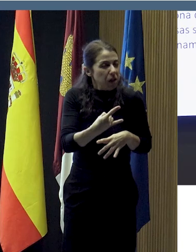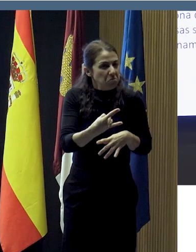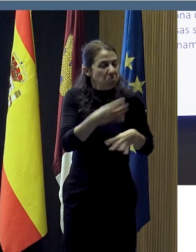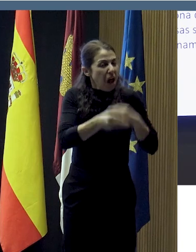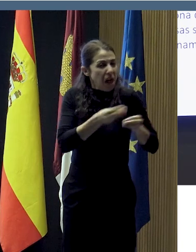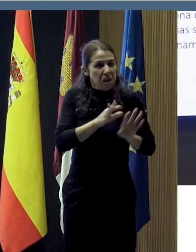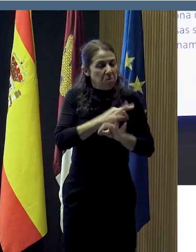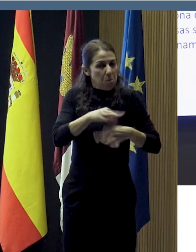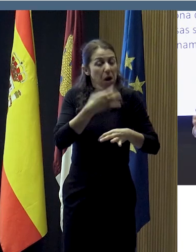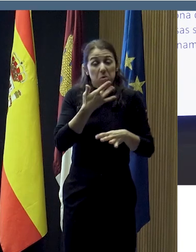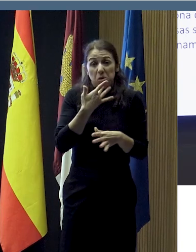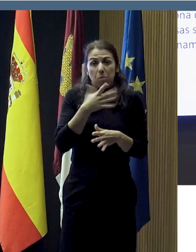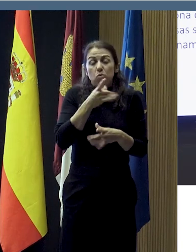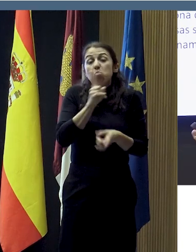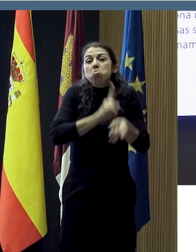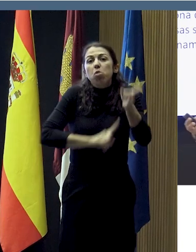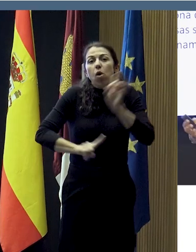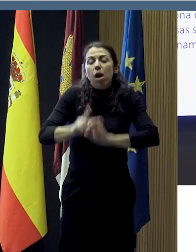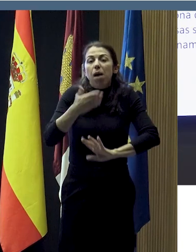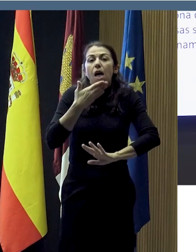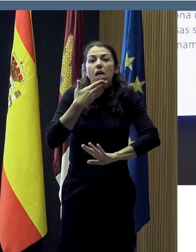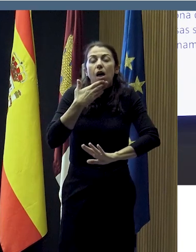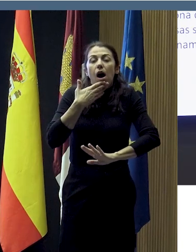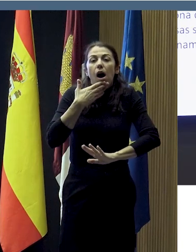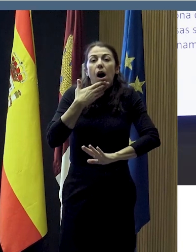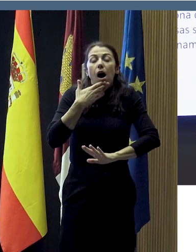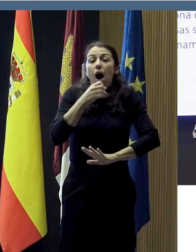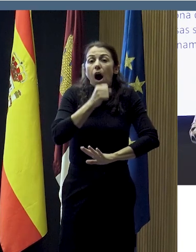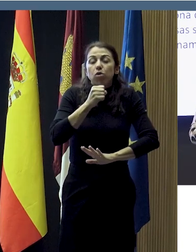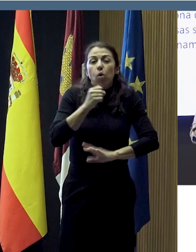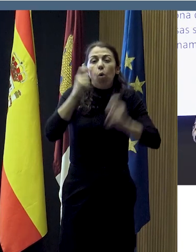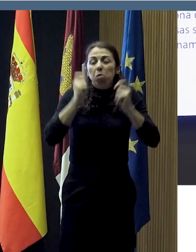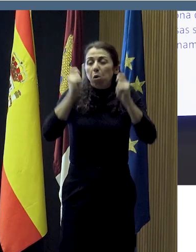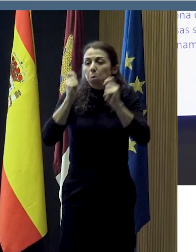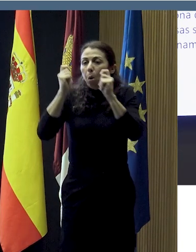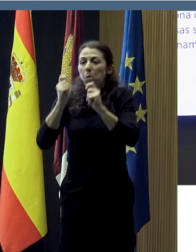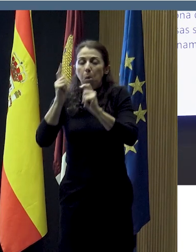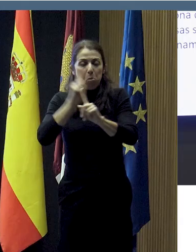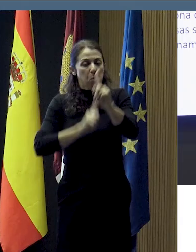es un hándicap el hacerse mayor, al contrario, tiene también sus ventajas, ¿no?